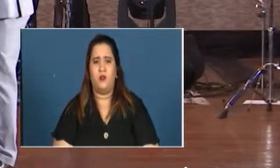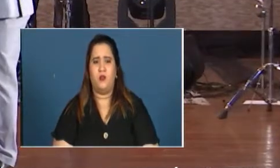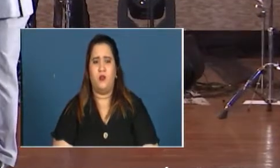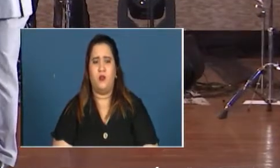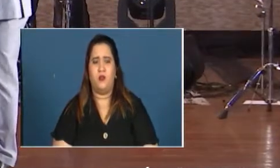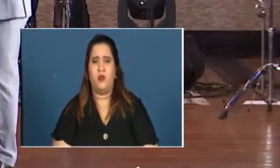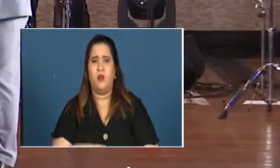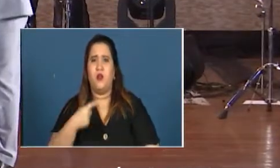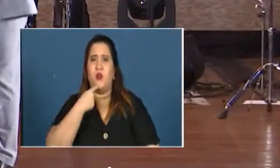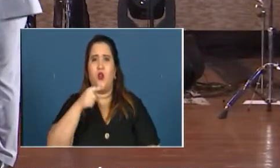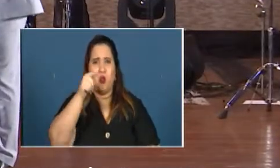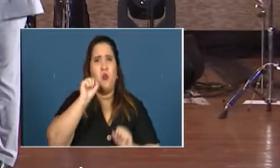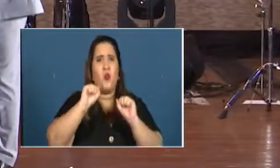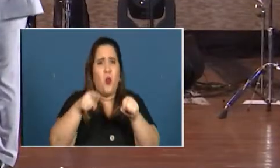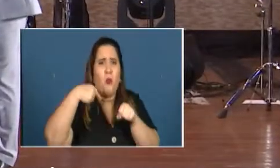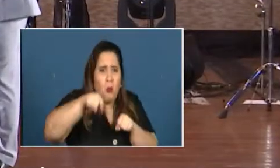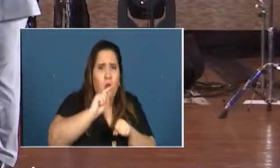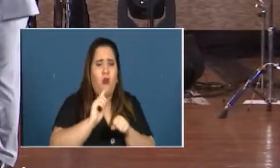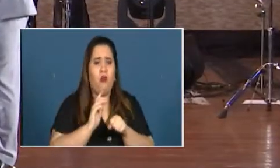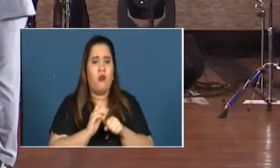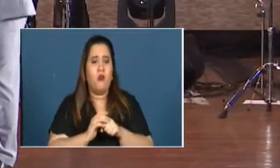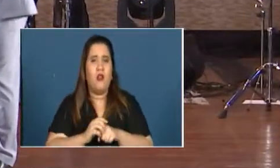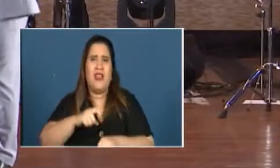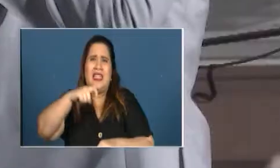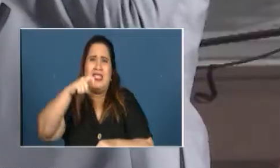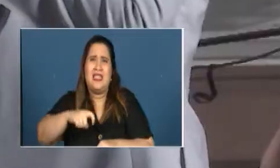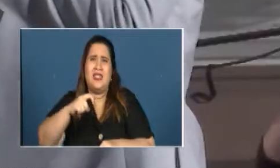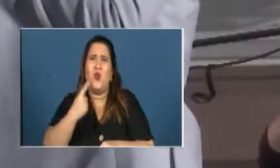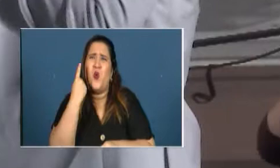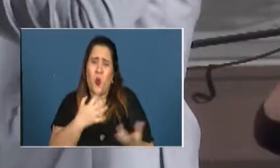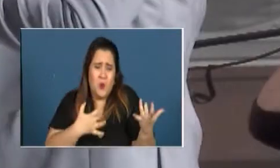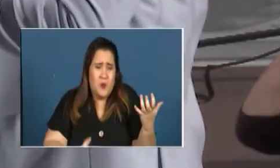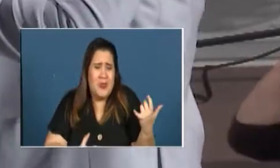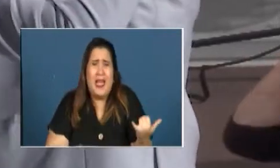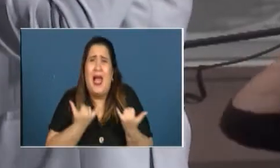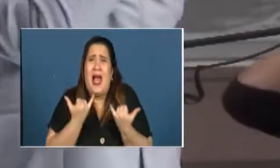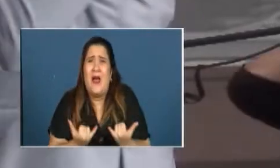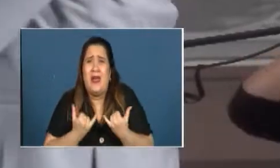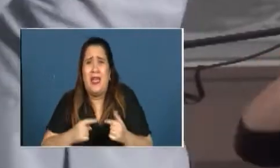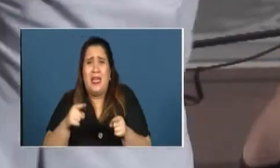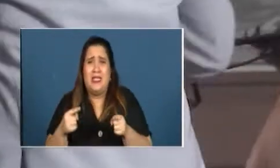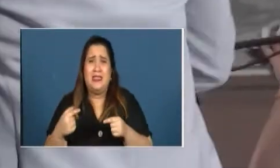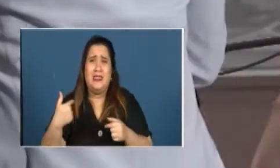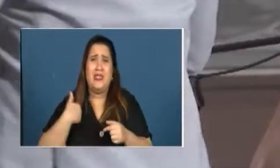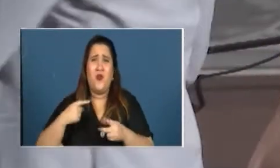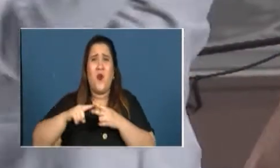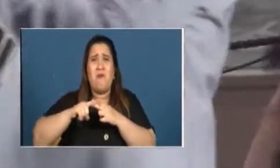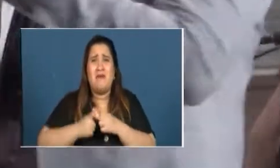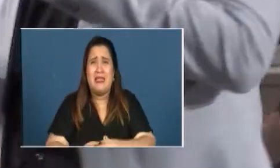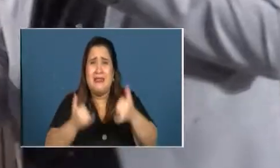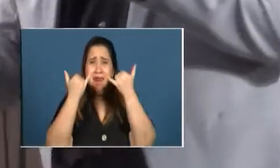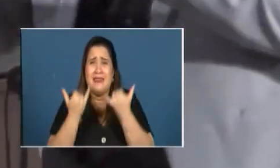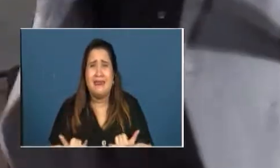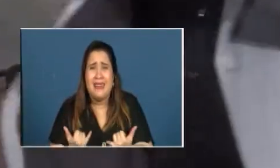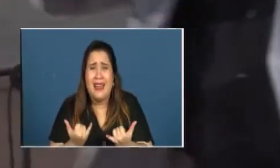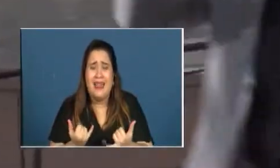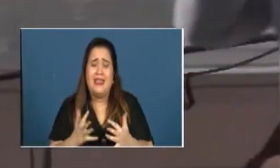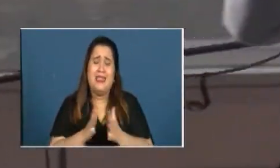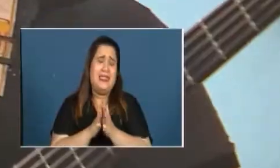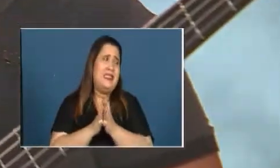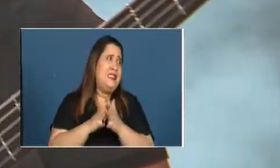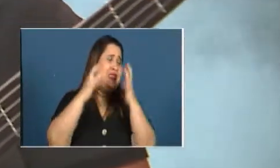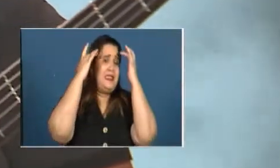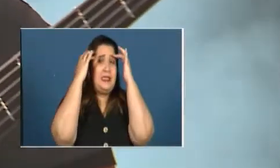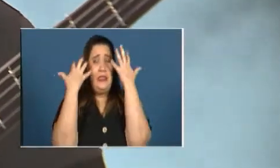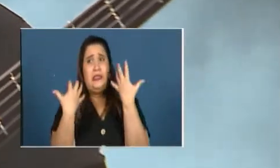Y le digo yo, ¿te atreves? Necesito un bajista en este momento y tengo que empezar ya porque ya me están diciendo que empiece.